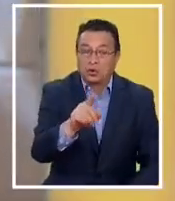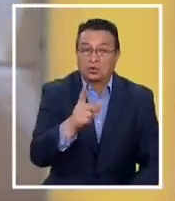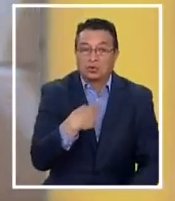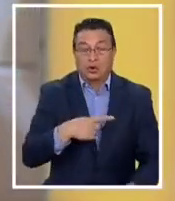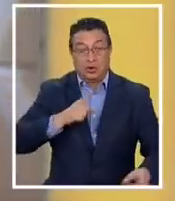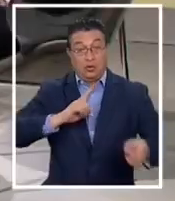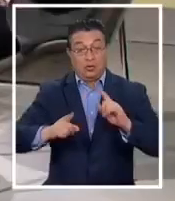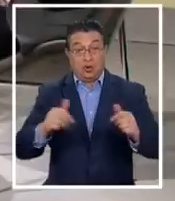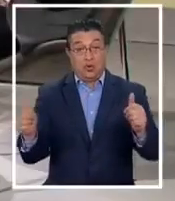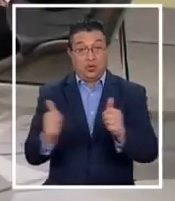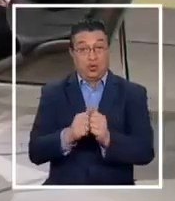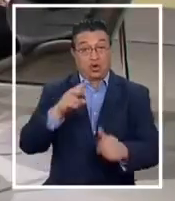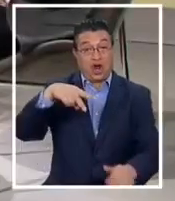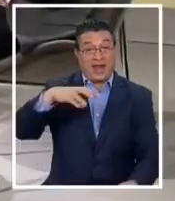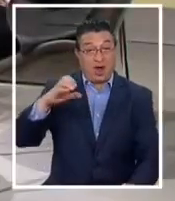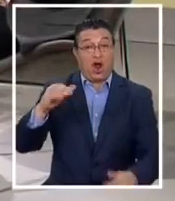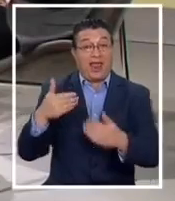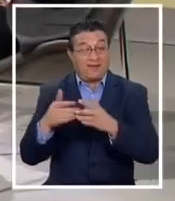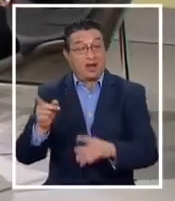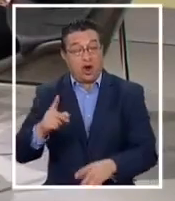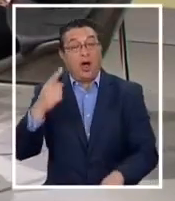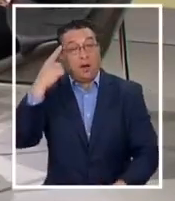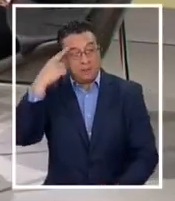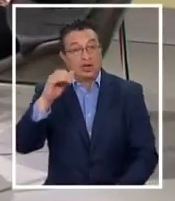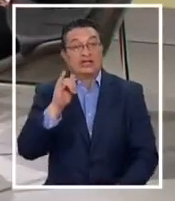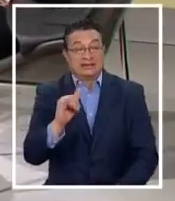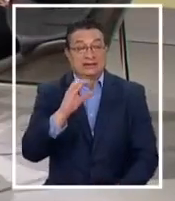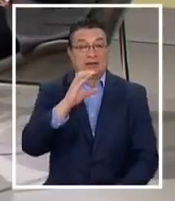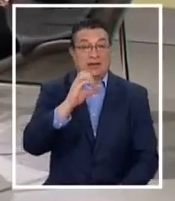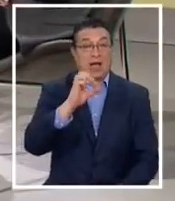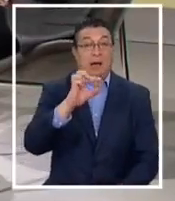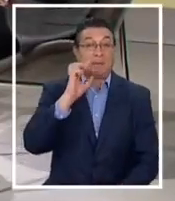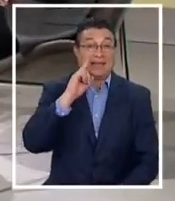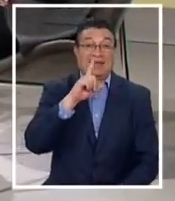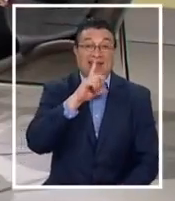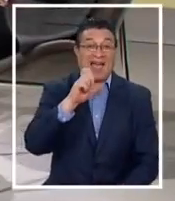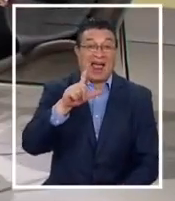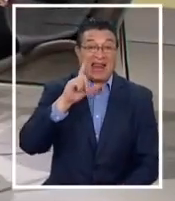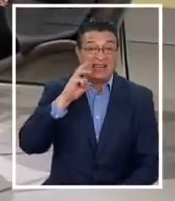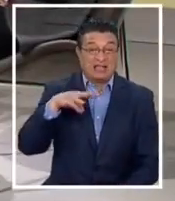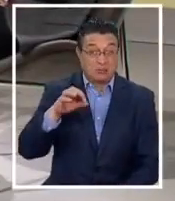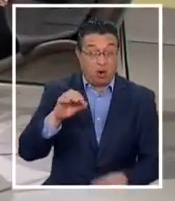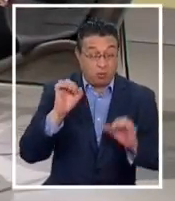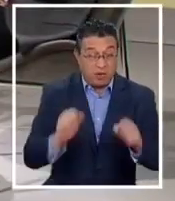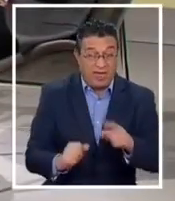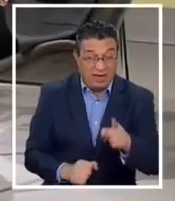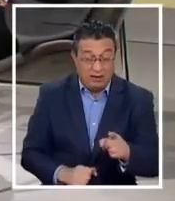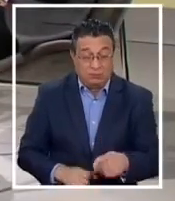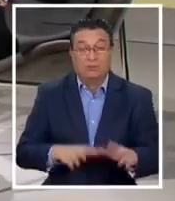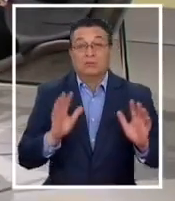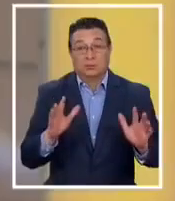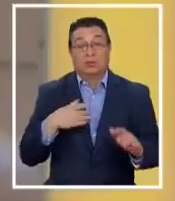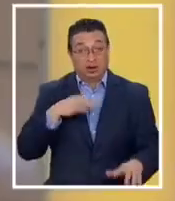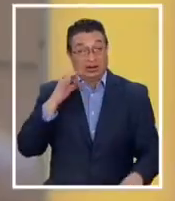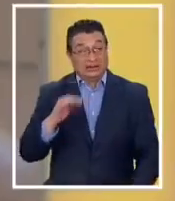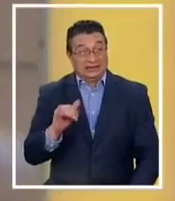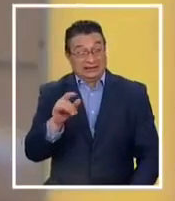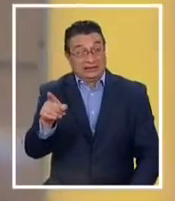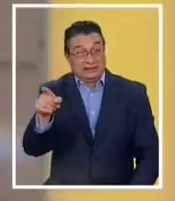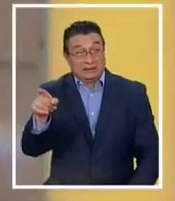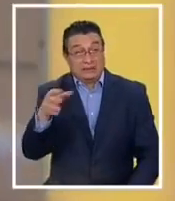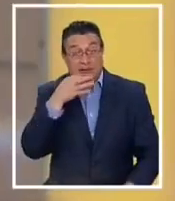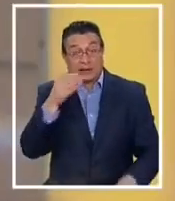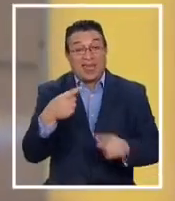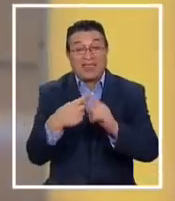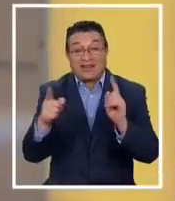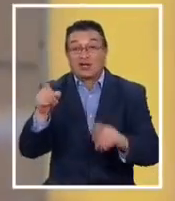jamás con neoliberalismo pero si podría gobernar con el capitalismo o sea no dado si el capitalismo también se define y la diferencia